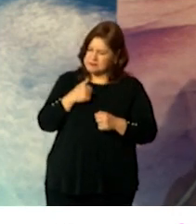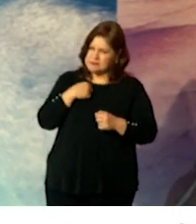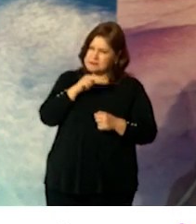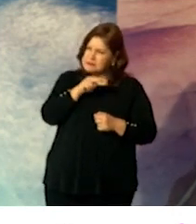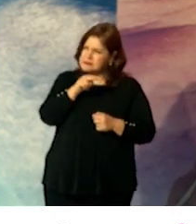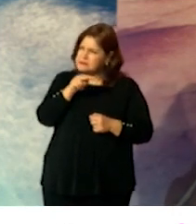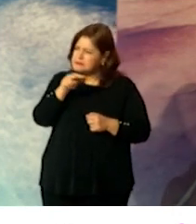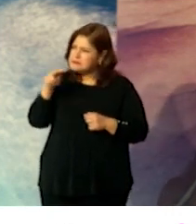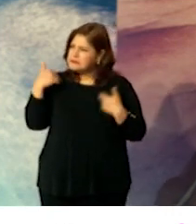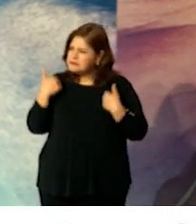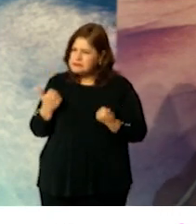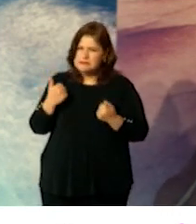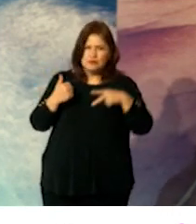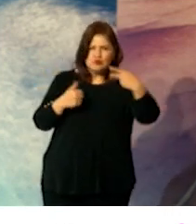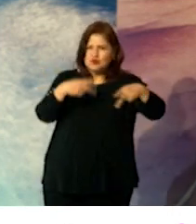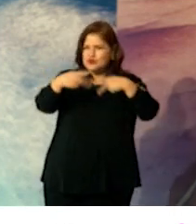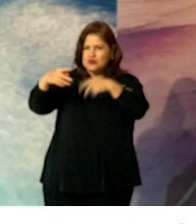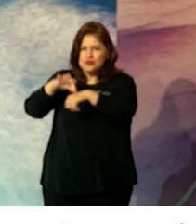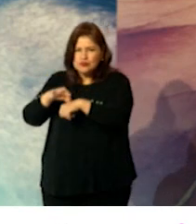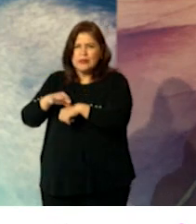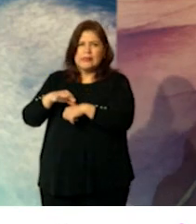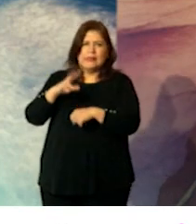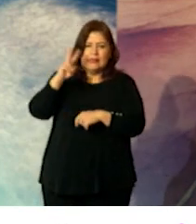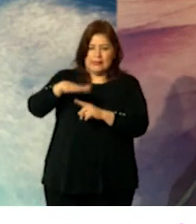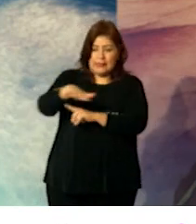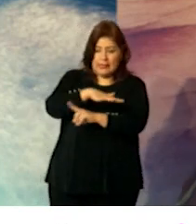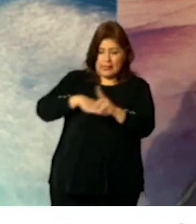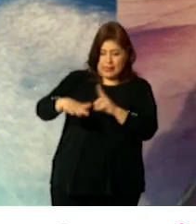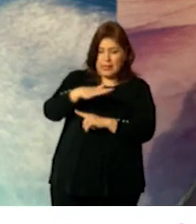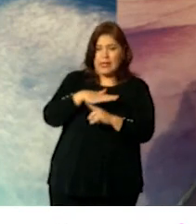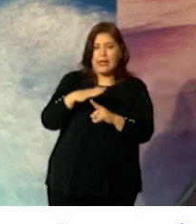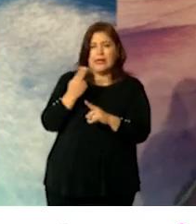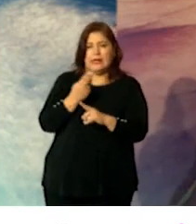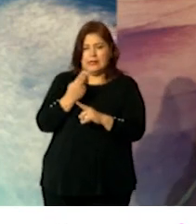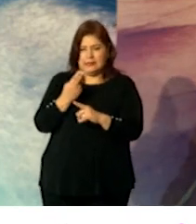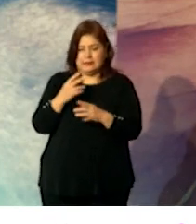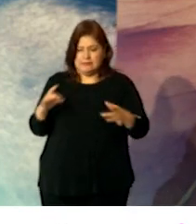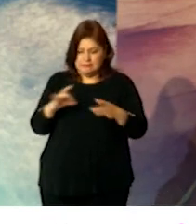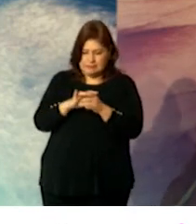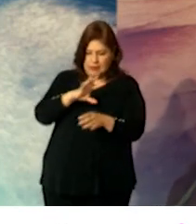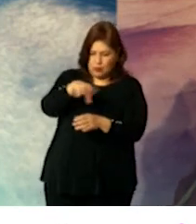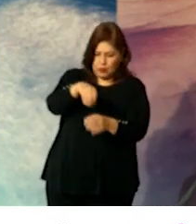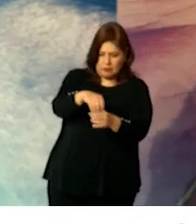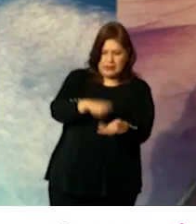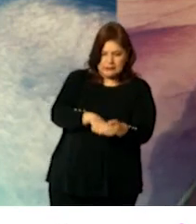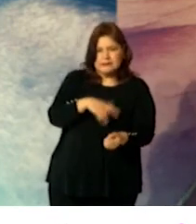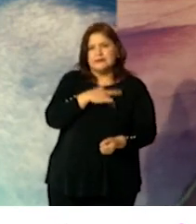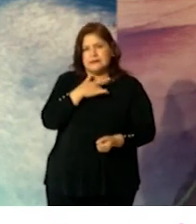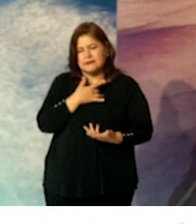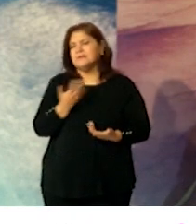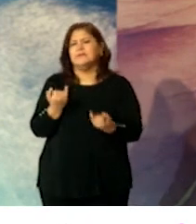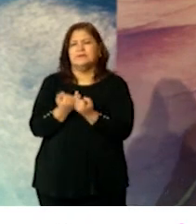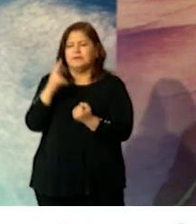en donde nos reconocemos como ecodependientes y como interdependientes y como un hilo más de la red de vida, ¿no? O sea, no